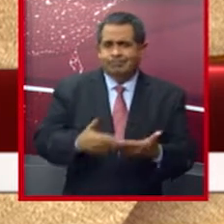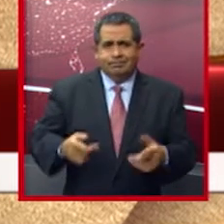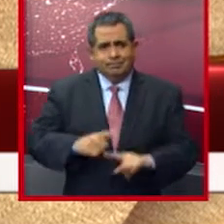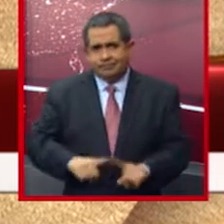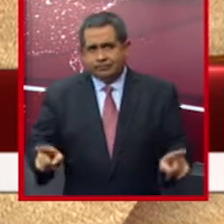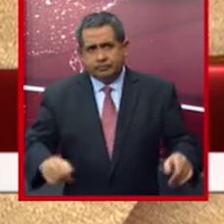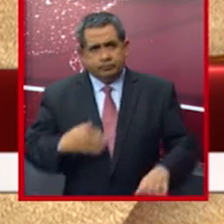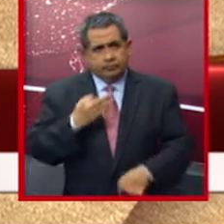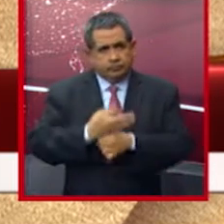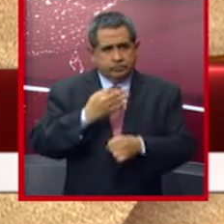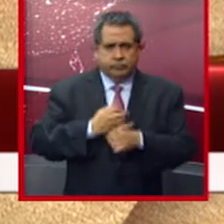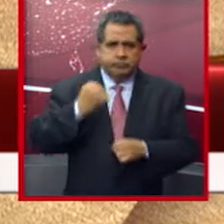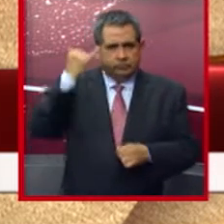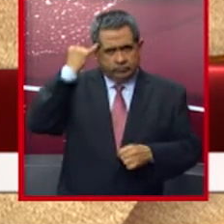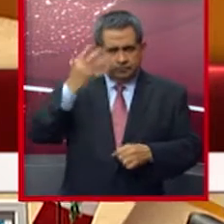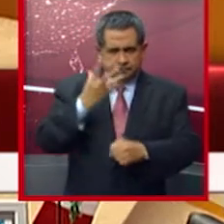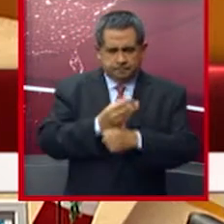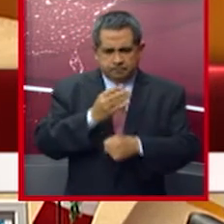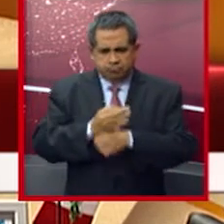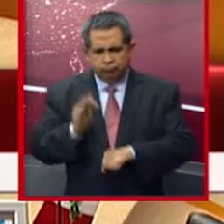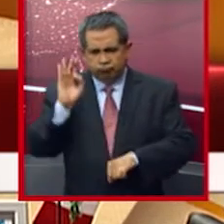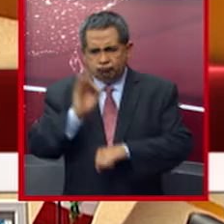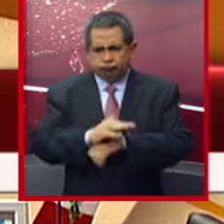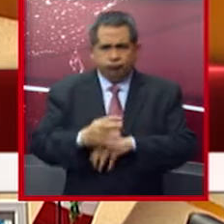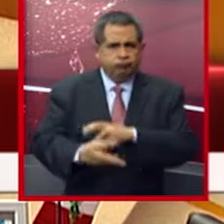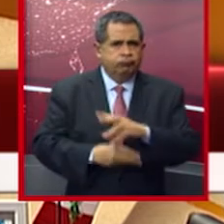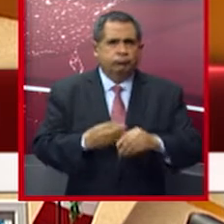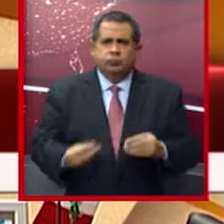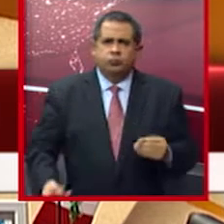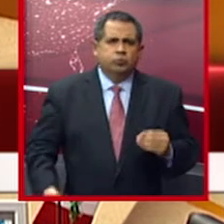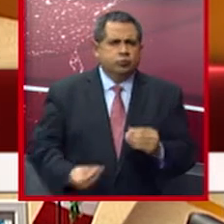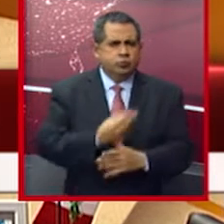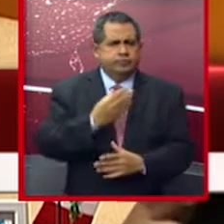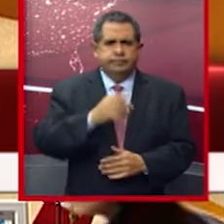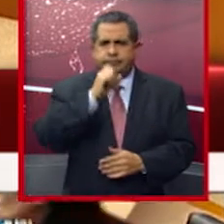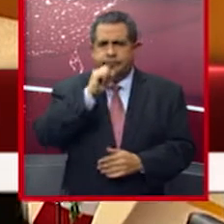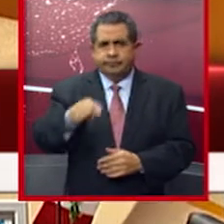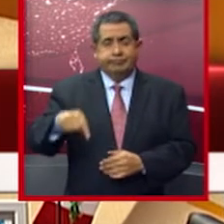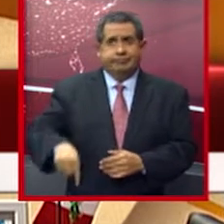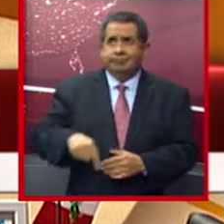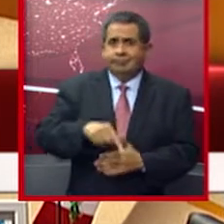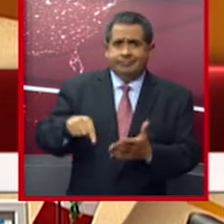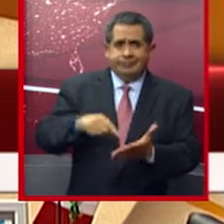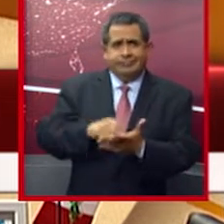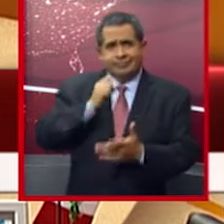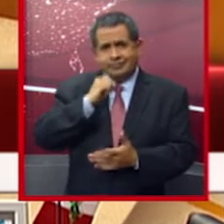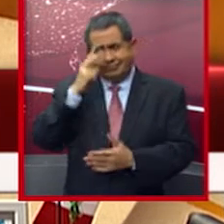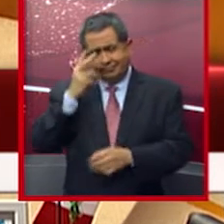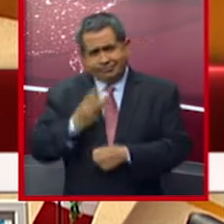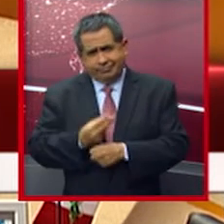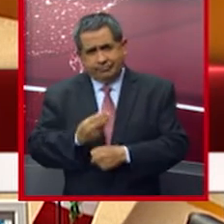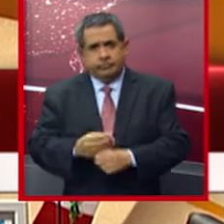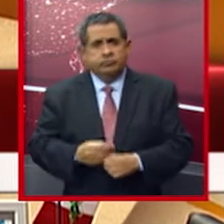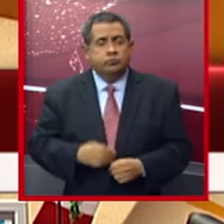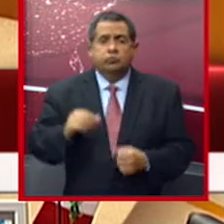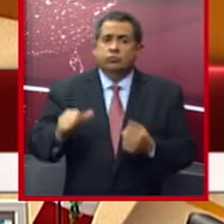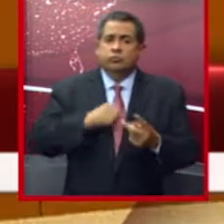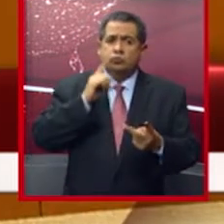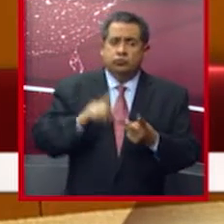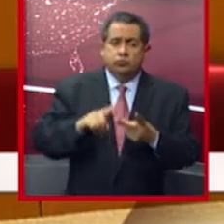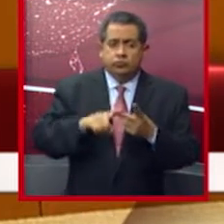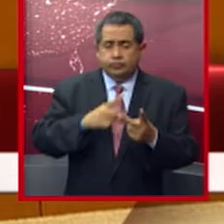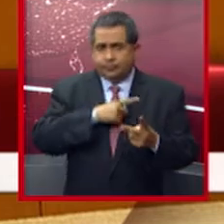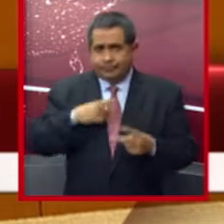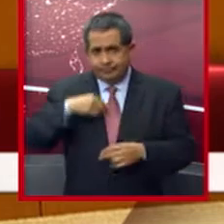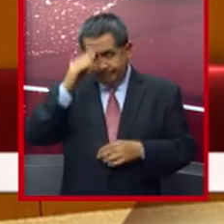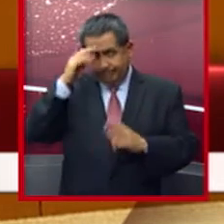de rediseñar las políticas de protección civil, incluidas las propias de las instalaciones del Senado de la República. Otro de los puntos a revisar, dijo, son